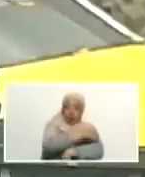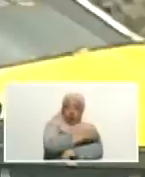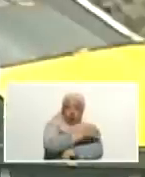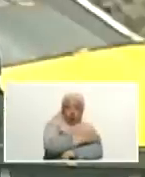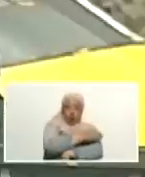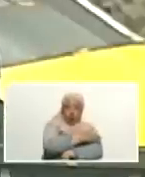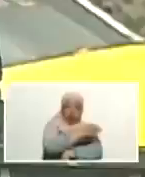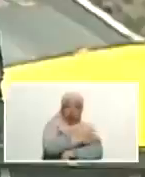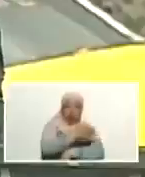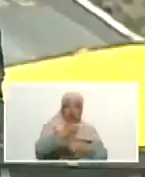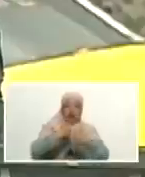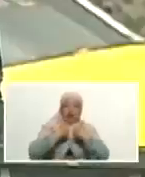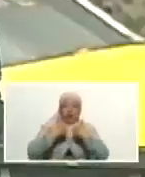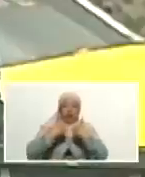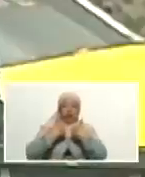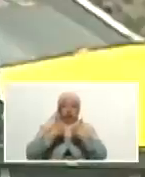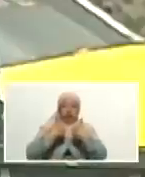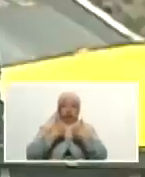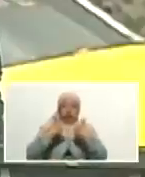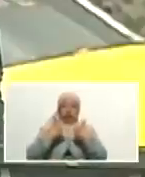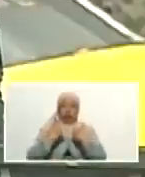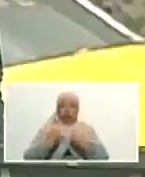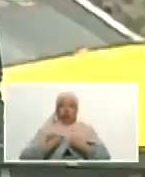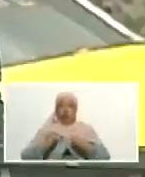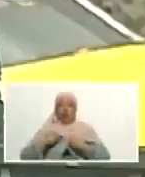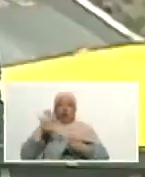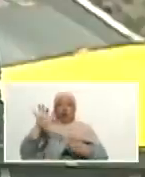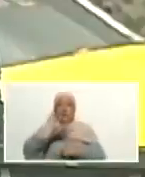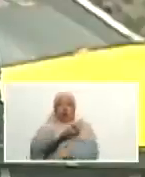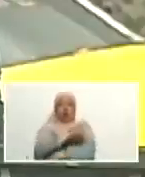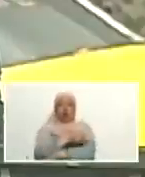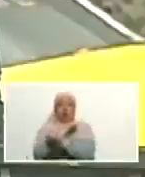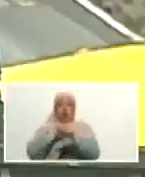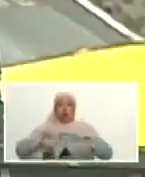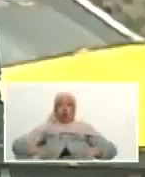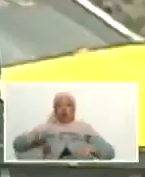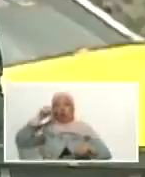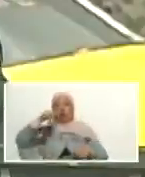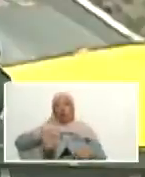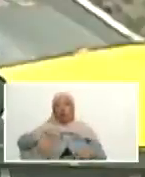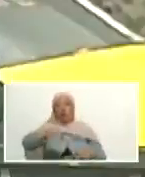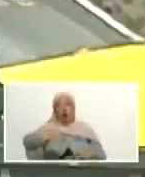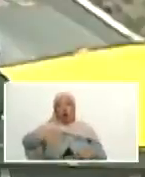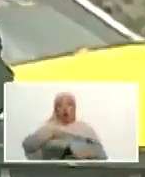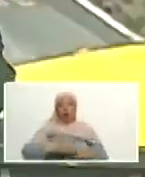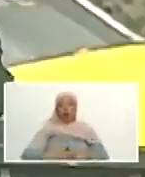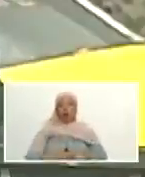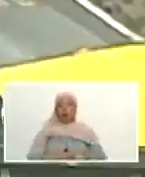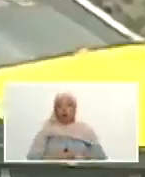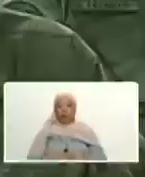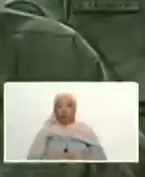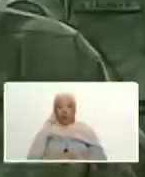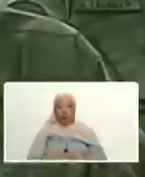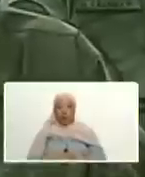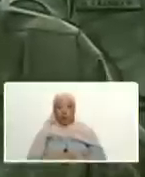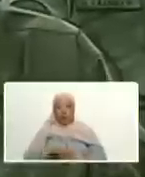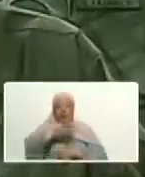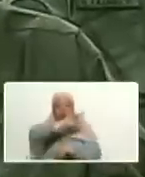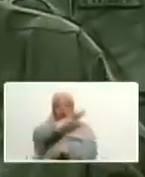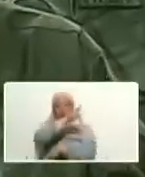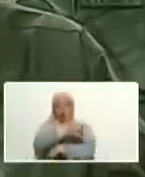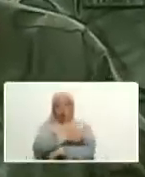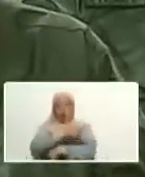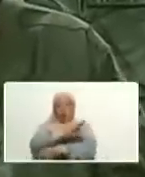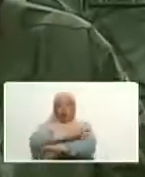hacernos daño, para fragmentarnos, para dividirnos como país, como Fuerza Armada, como pueblo, allí está la gran fuerza